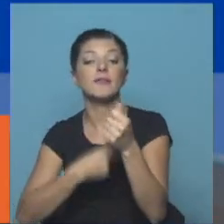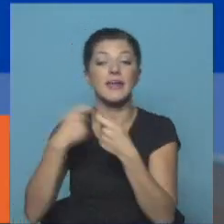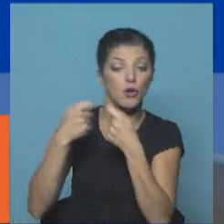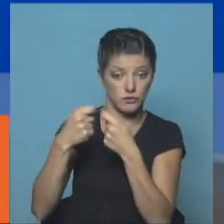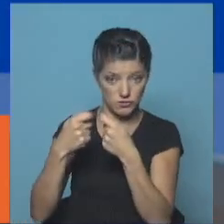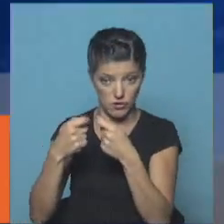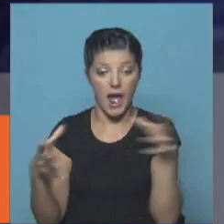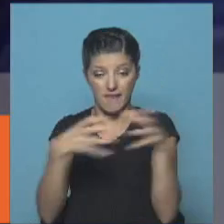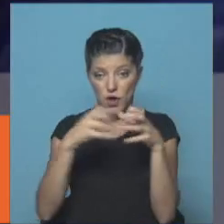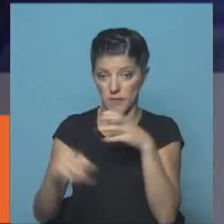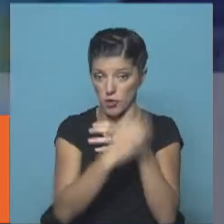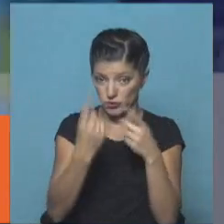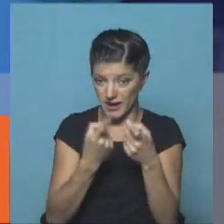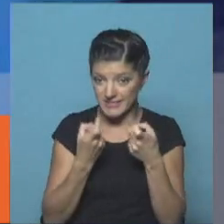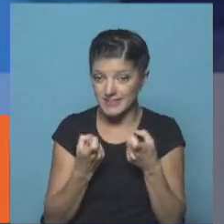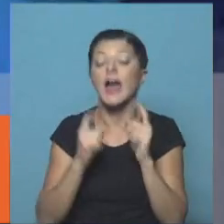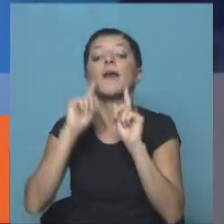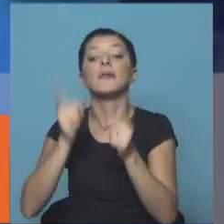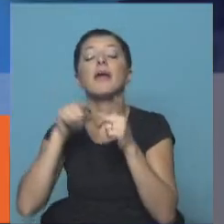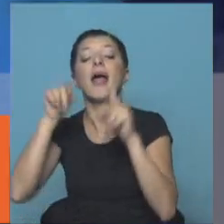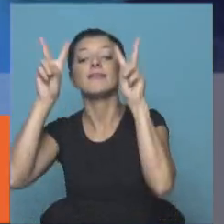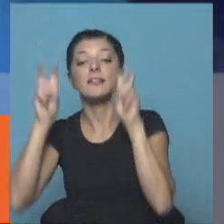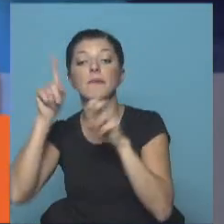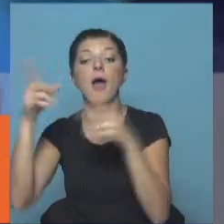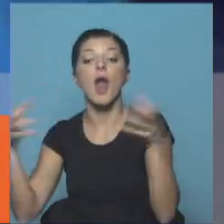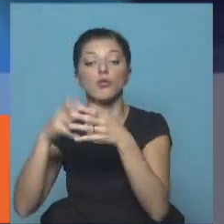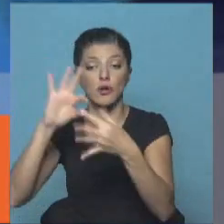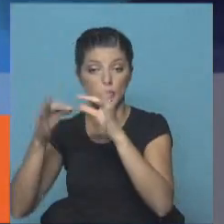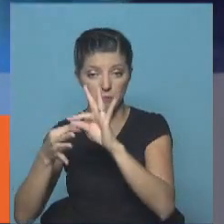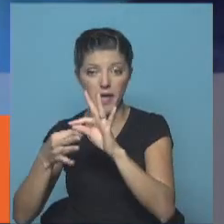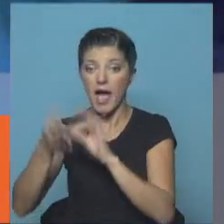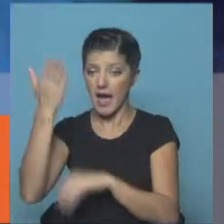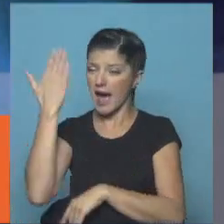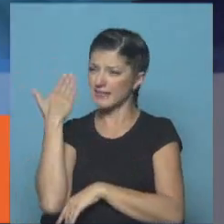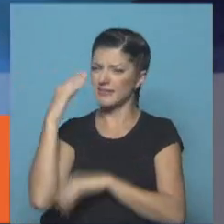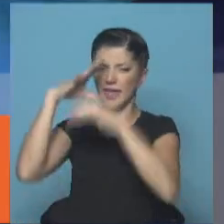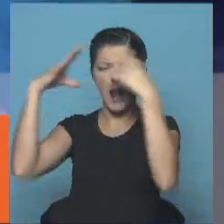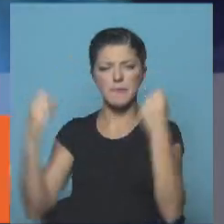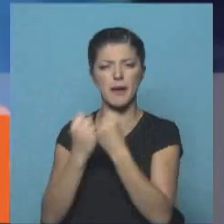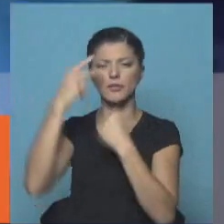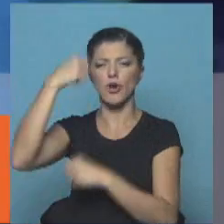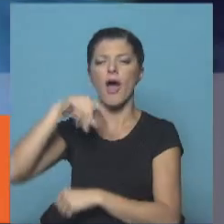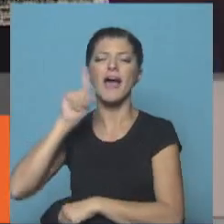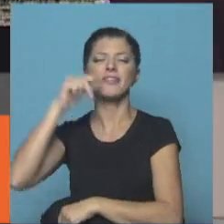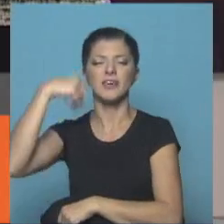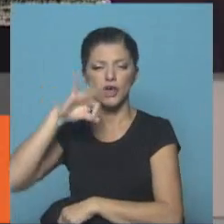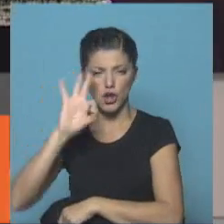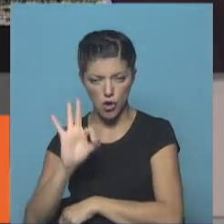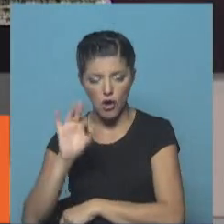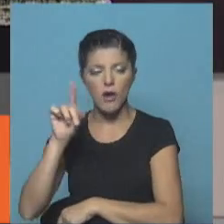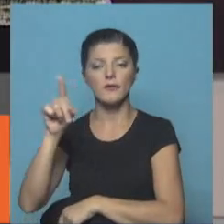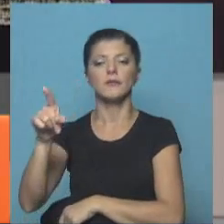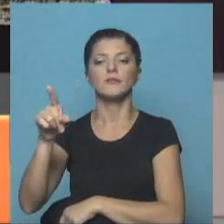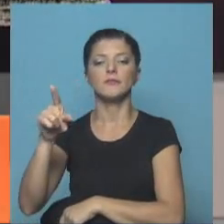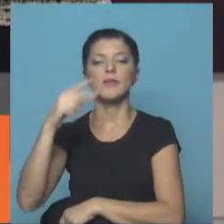Un tema que también ingresó en la negociación de la Unión Europea en algún momento y se vio con el Pacto Andino, es la negociación, lo que llama multipartes. Sí. Es decir, en el caso del